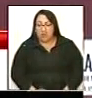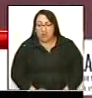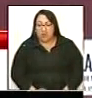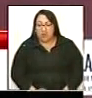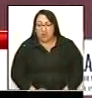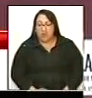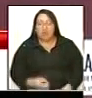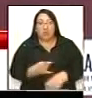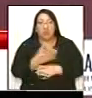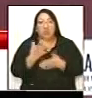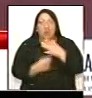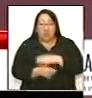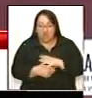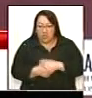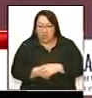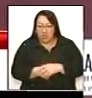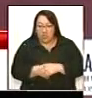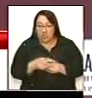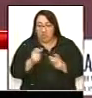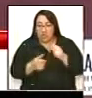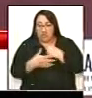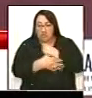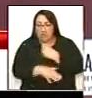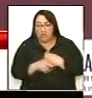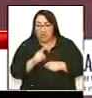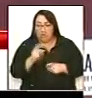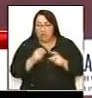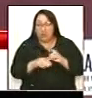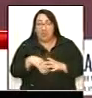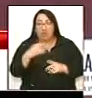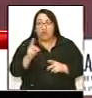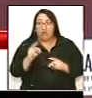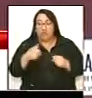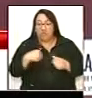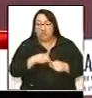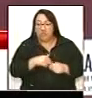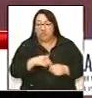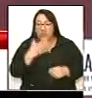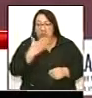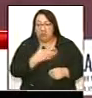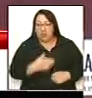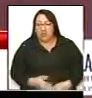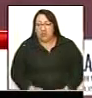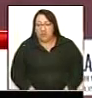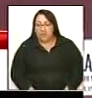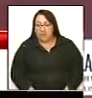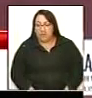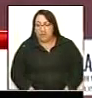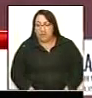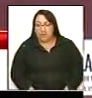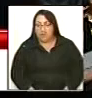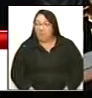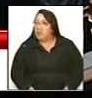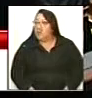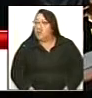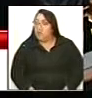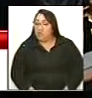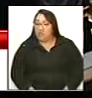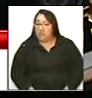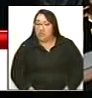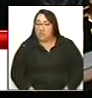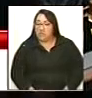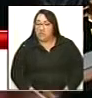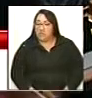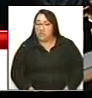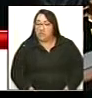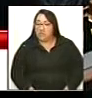contra la corrupción, contra la debilidad de los más pobres, pero para la gente de afuera, no para nosotros. Gracias, presidente. Gracias, congresista Alcorta.